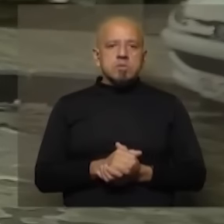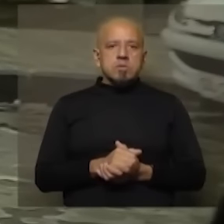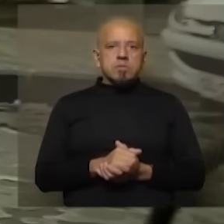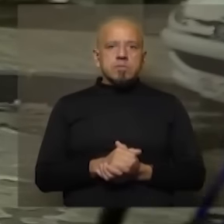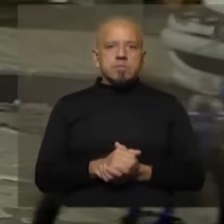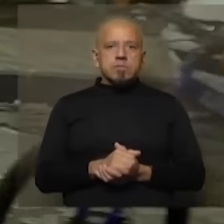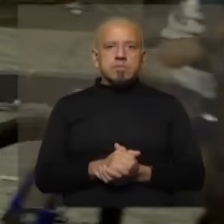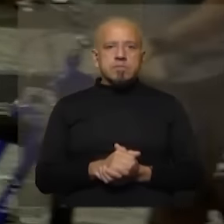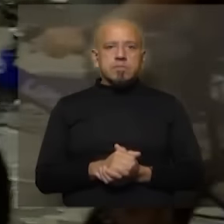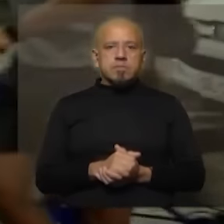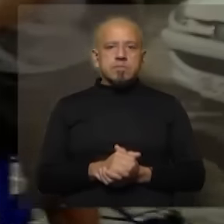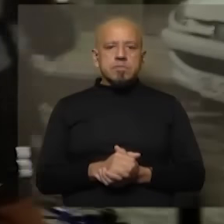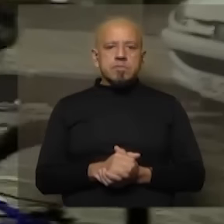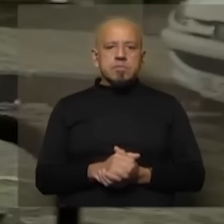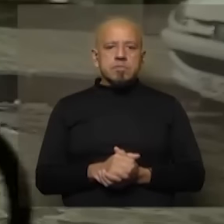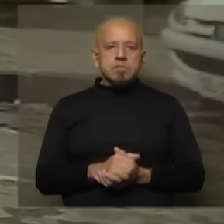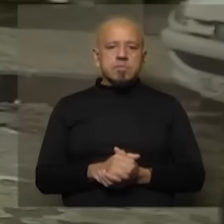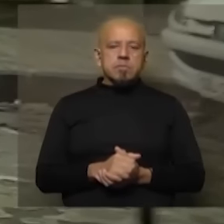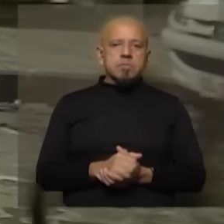Dale.